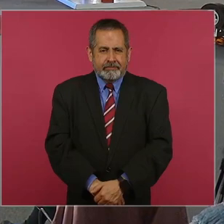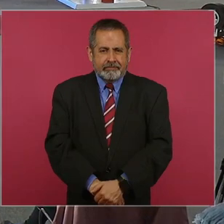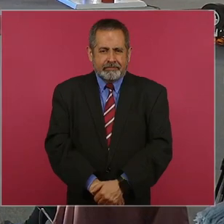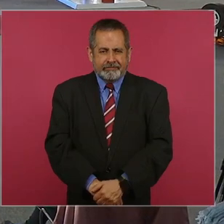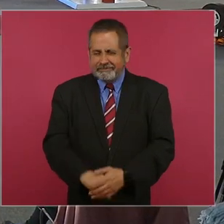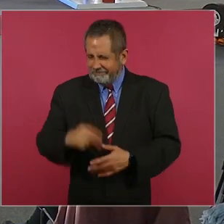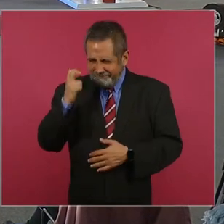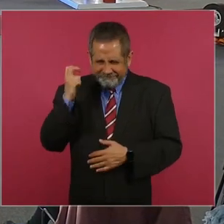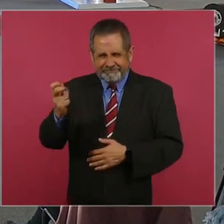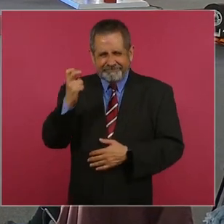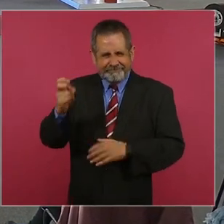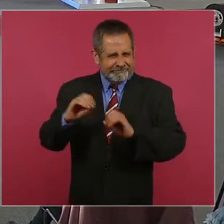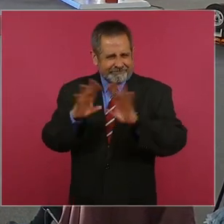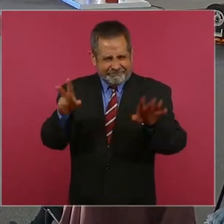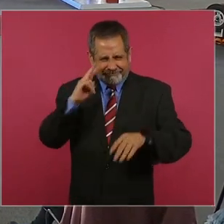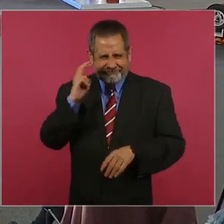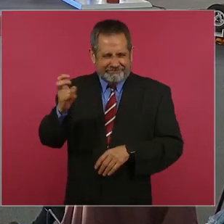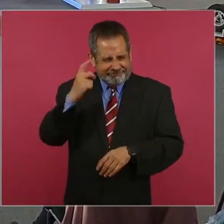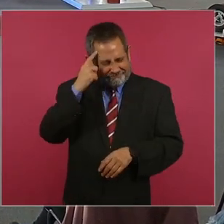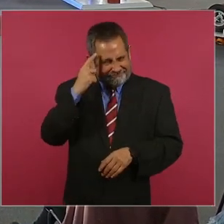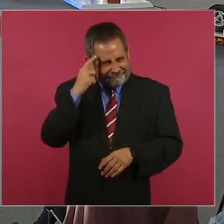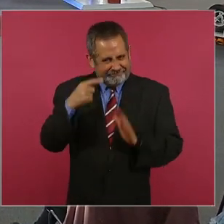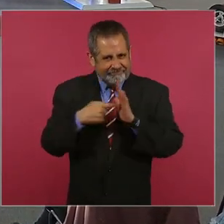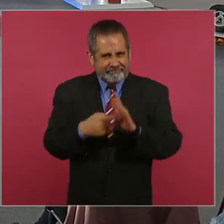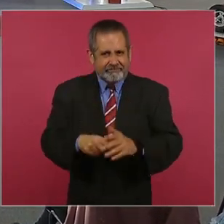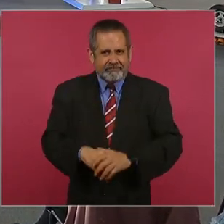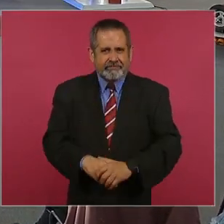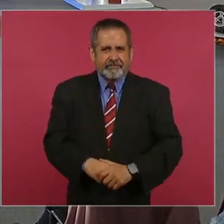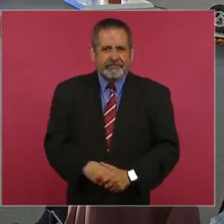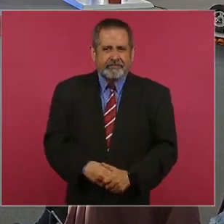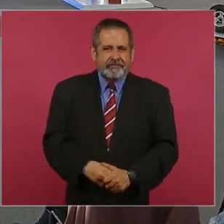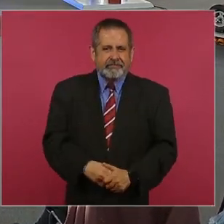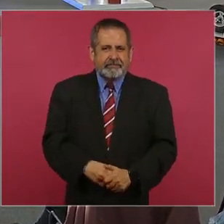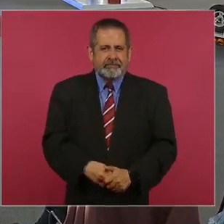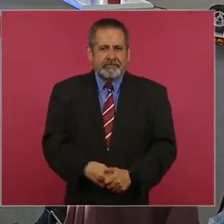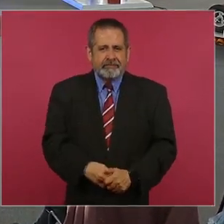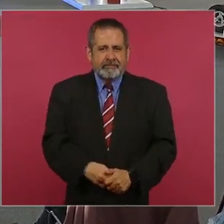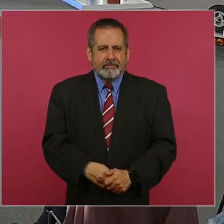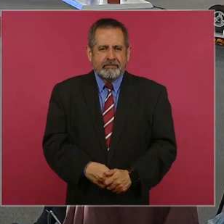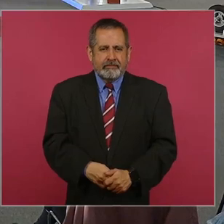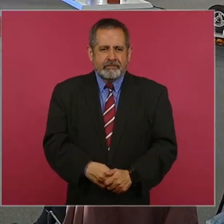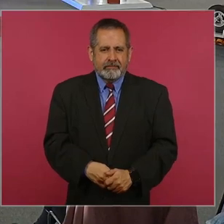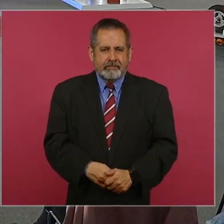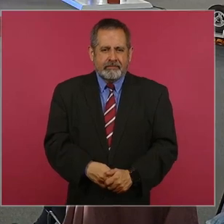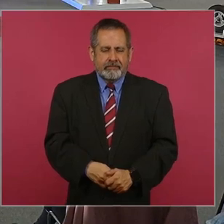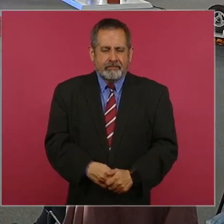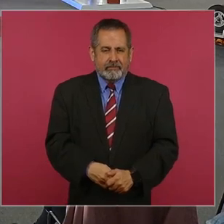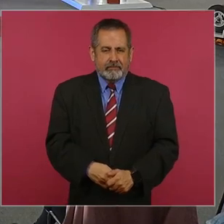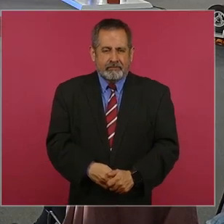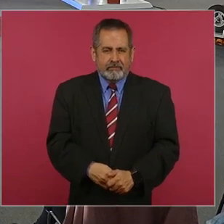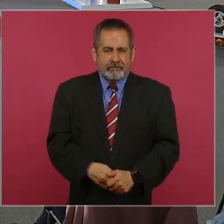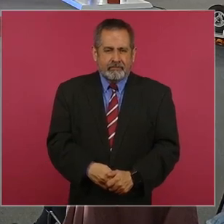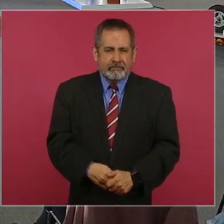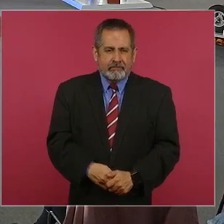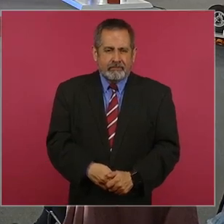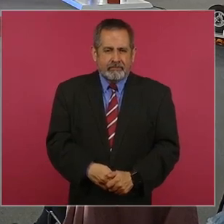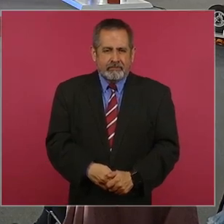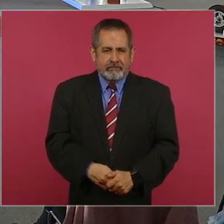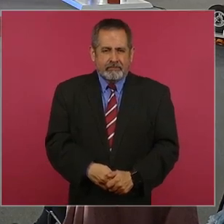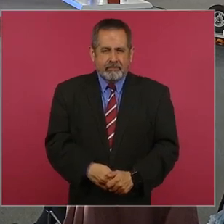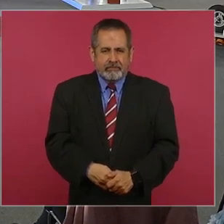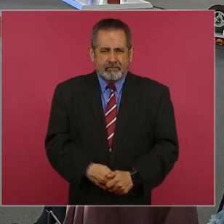ándale este es el que quería yo este es el que quería yo este es el